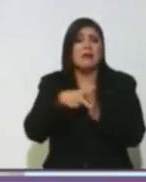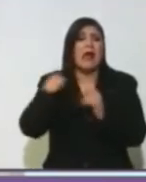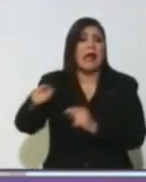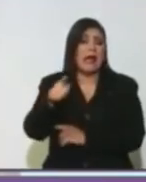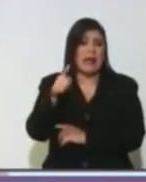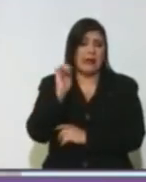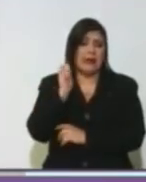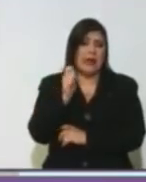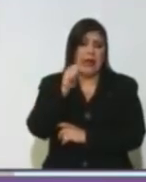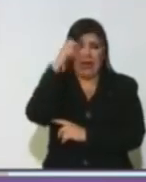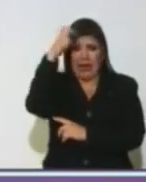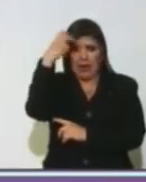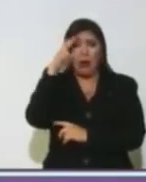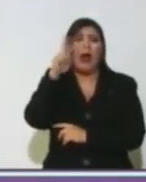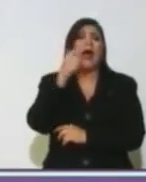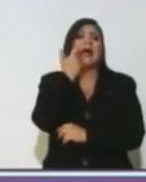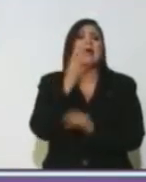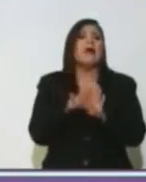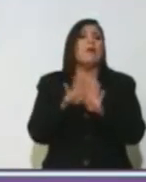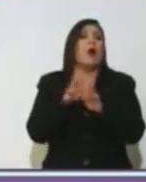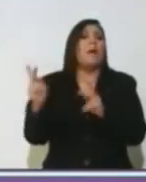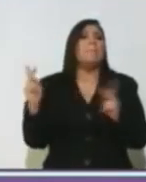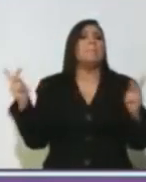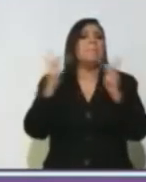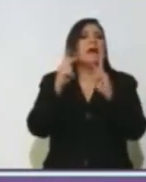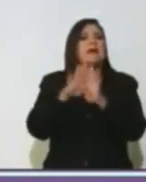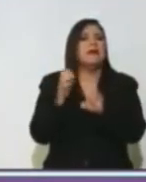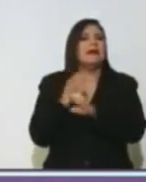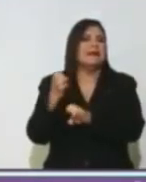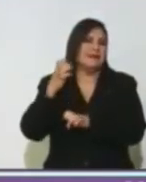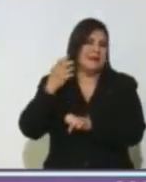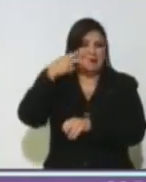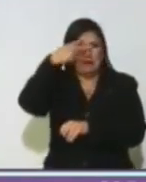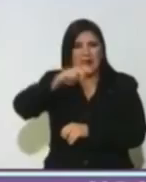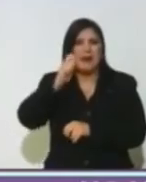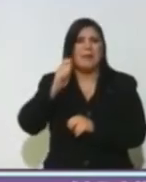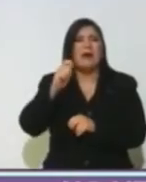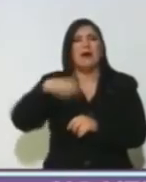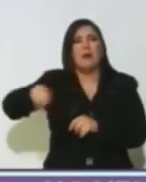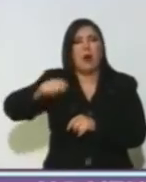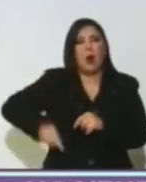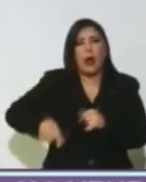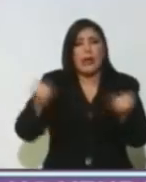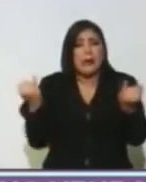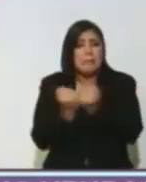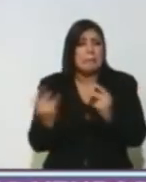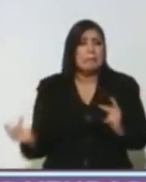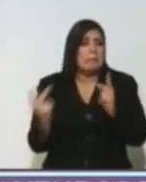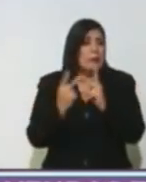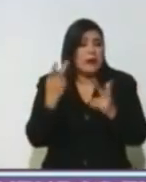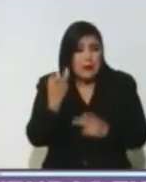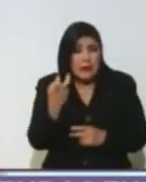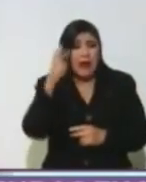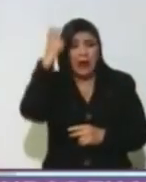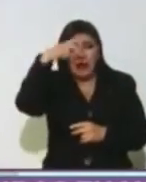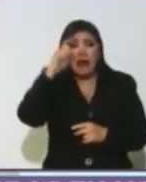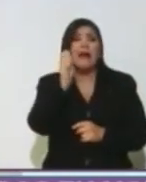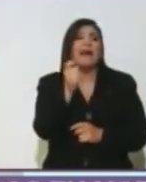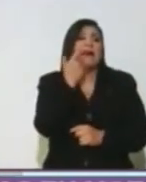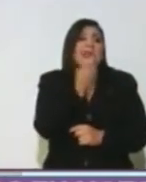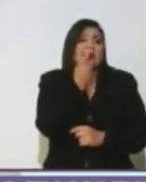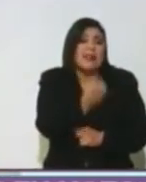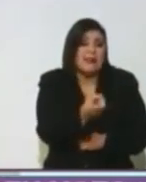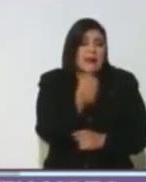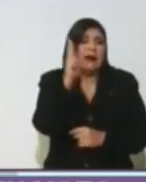hicieron gobierno como el del estado de méxico y sus dinastías arriola significa la ciudad de una sola